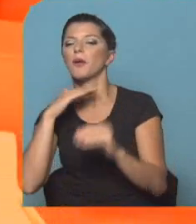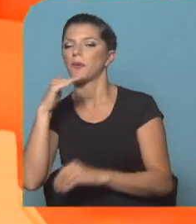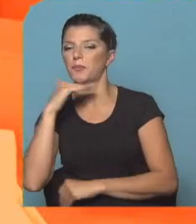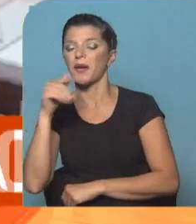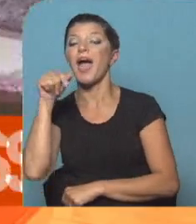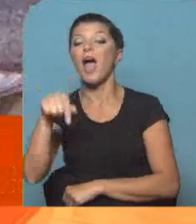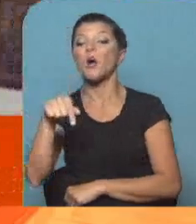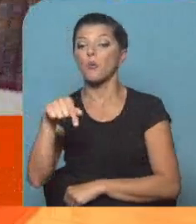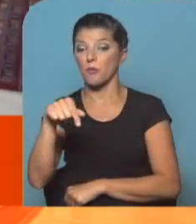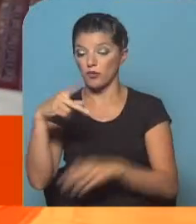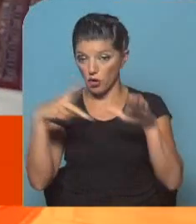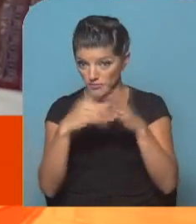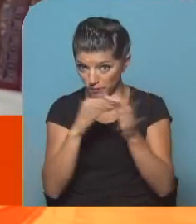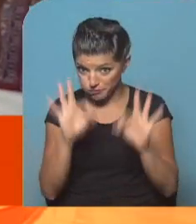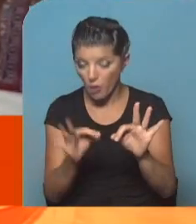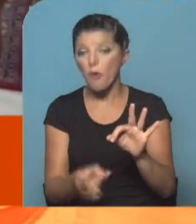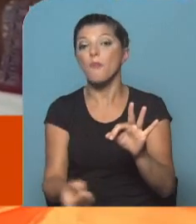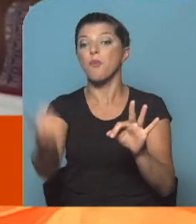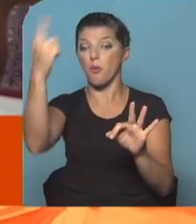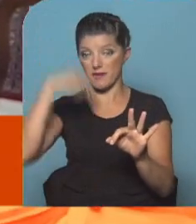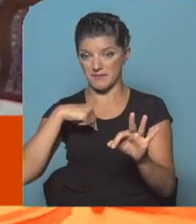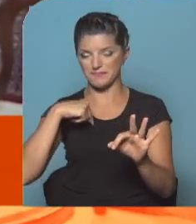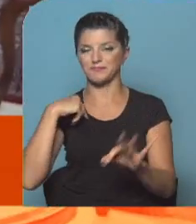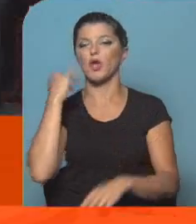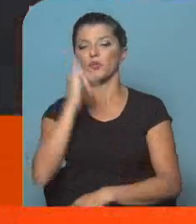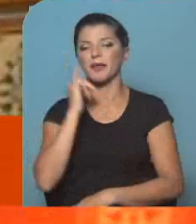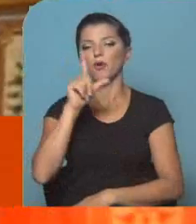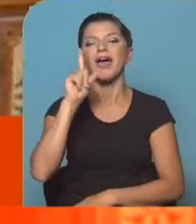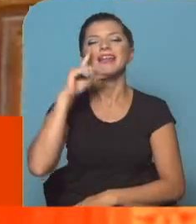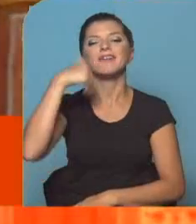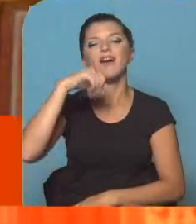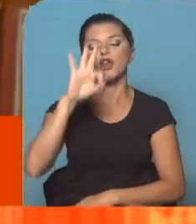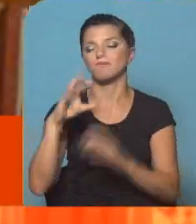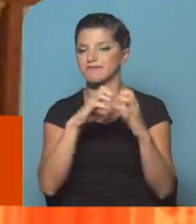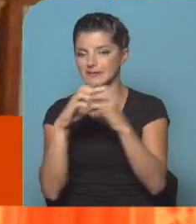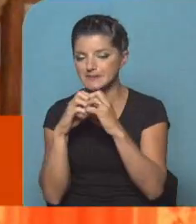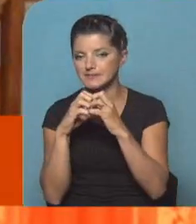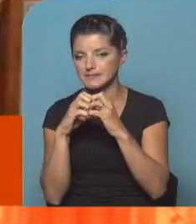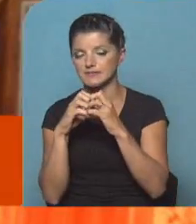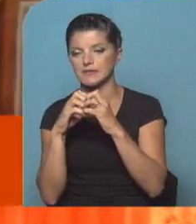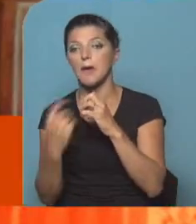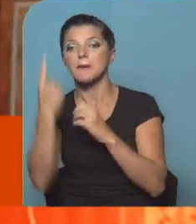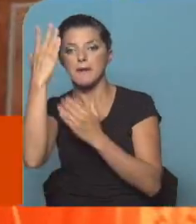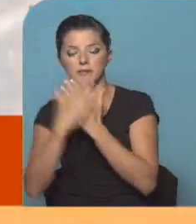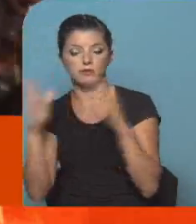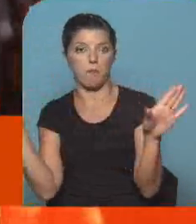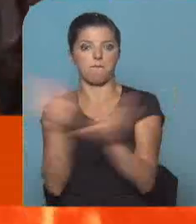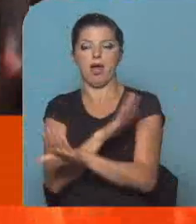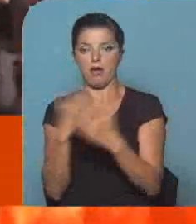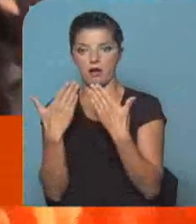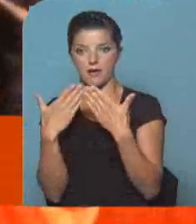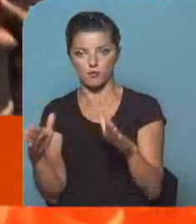regresemos luego de la pausa, Líbano en crisis. La sorpresiva renuncia del primer ministro Saad Hariri,